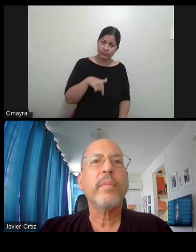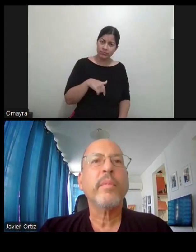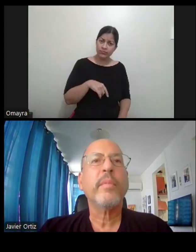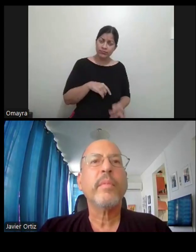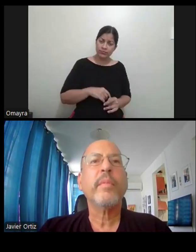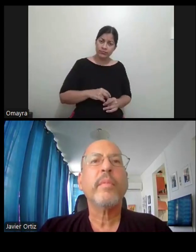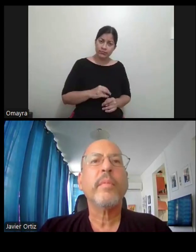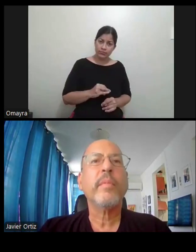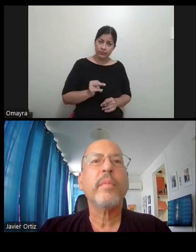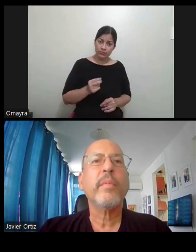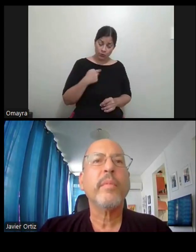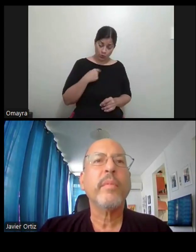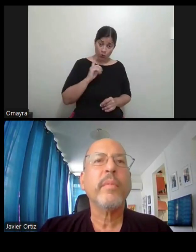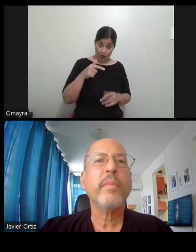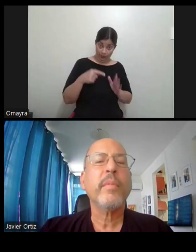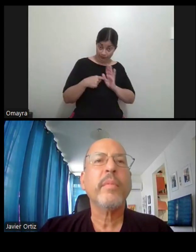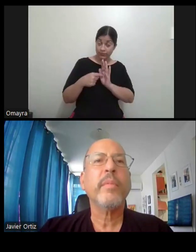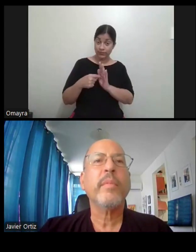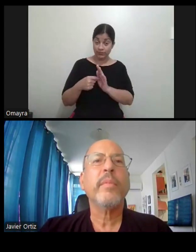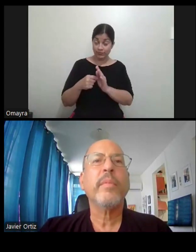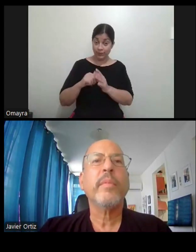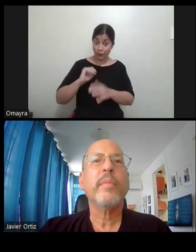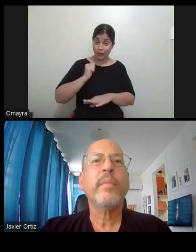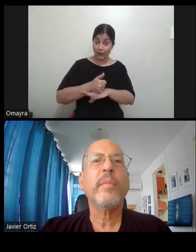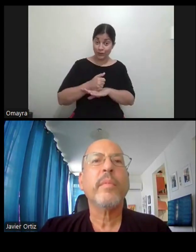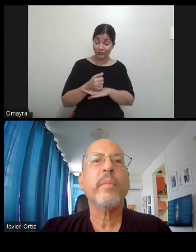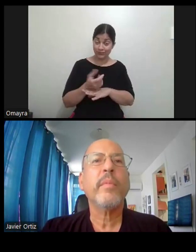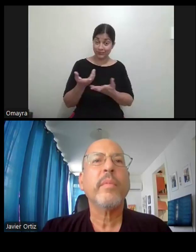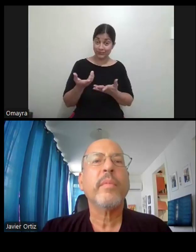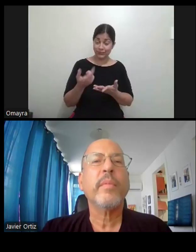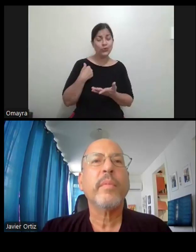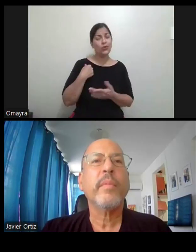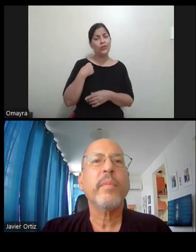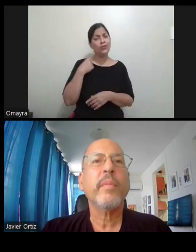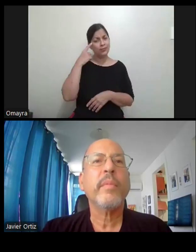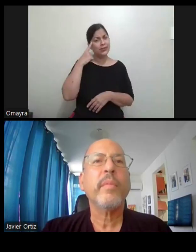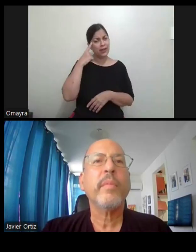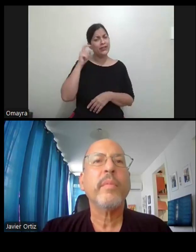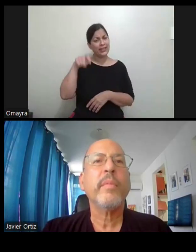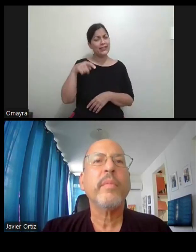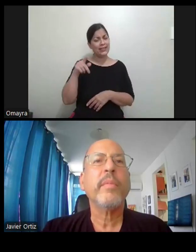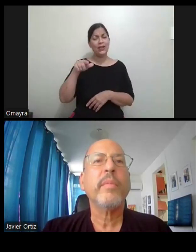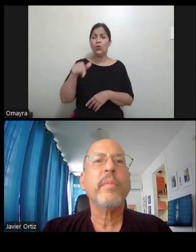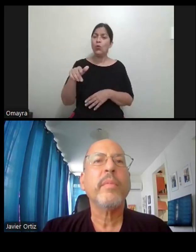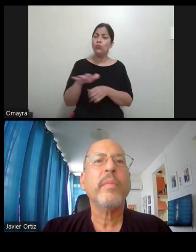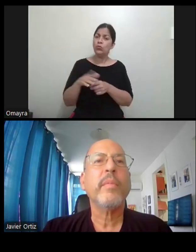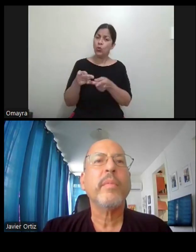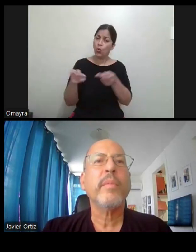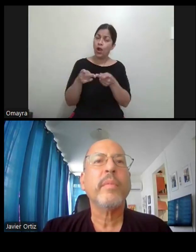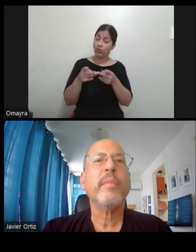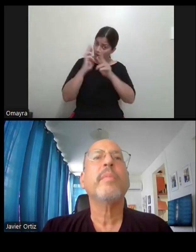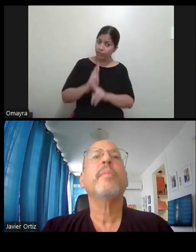Y lo fui a presentar a la fundación porque entendía que debía ser en un espacio respetuoso, ¿verdad? De